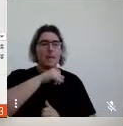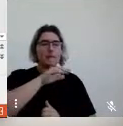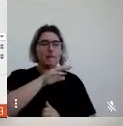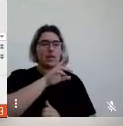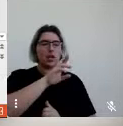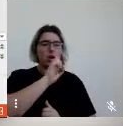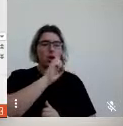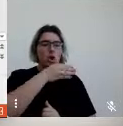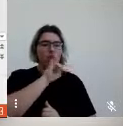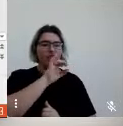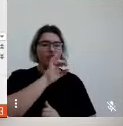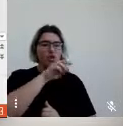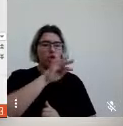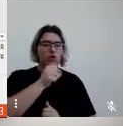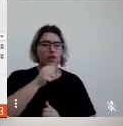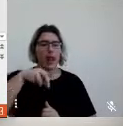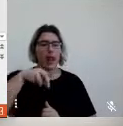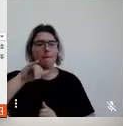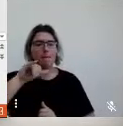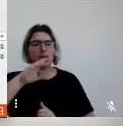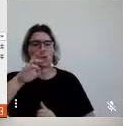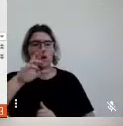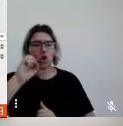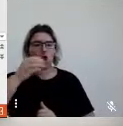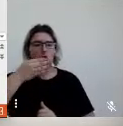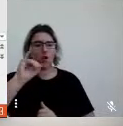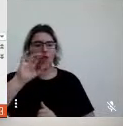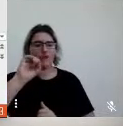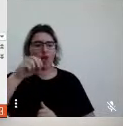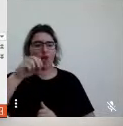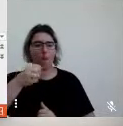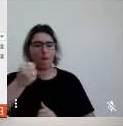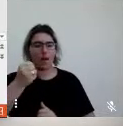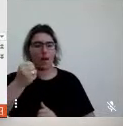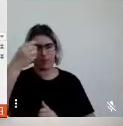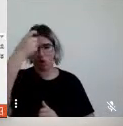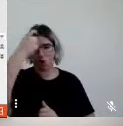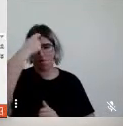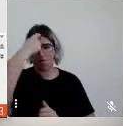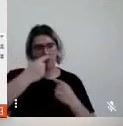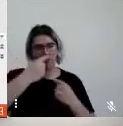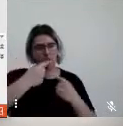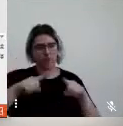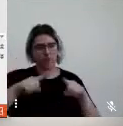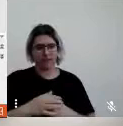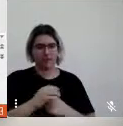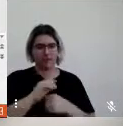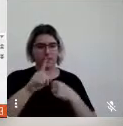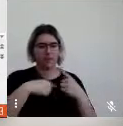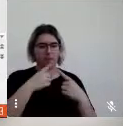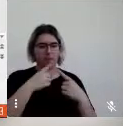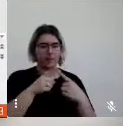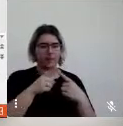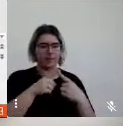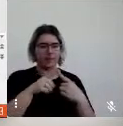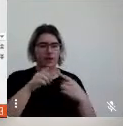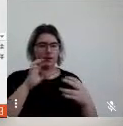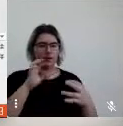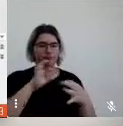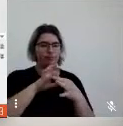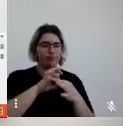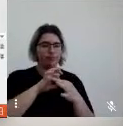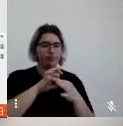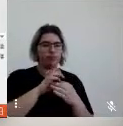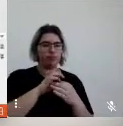microbioma. Son conceptos muy diferentes. La microbiota hace referencia a todo el conjunto de microorganismos